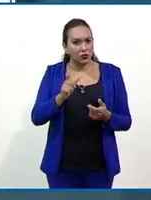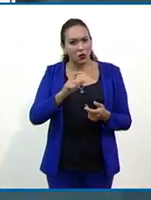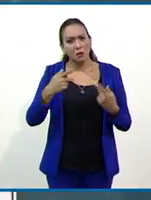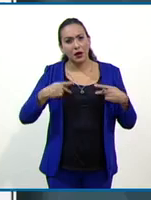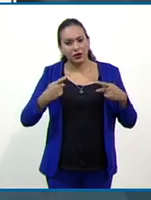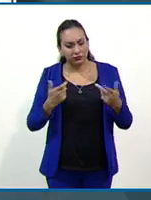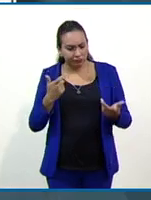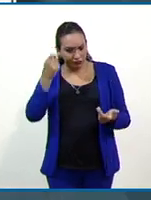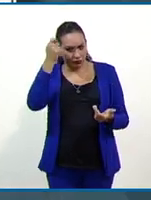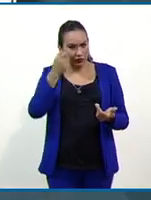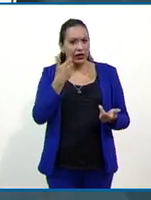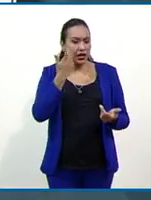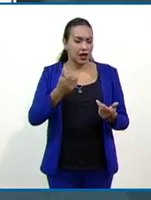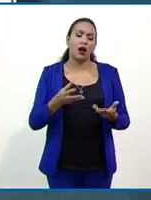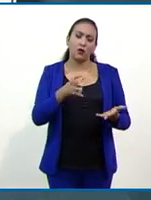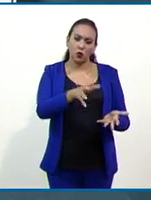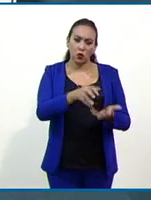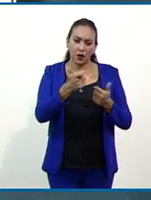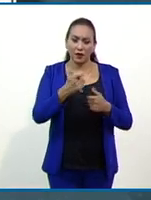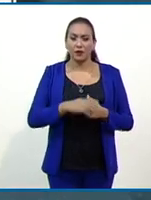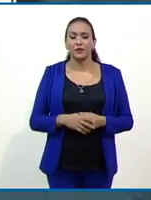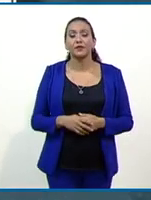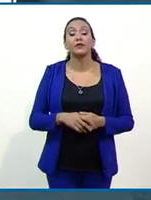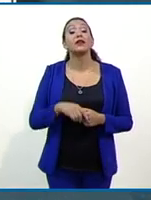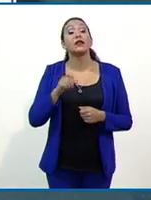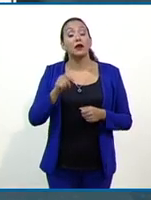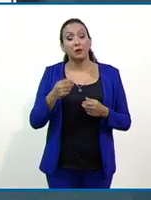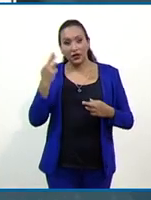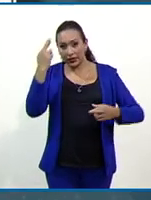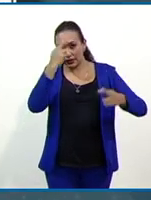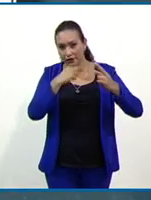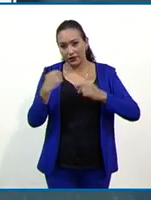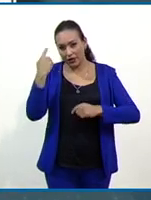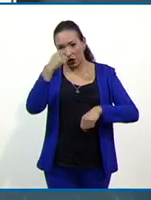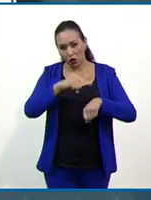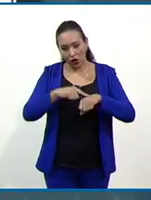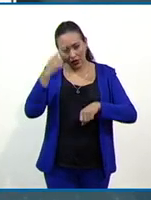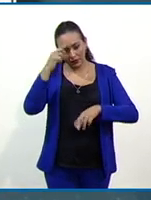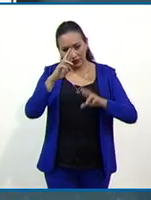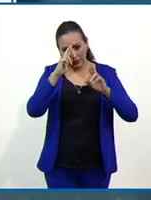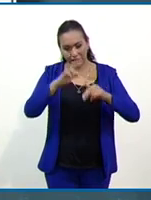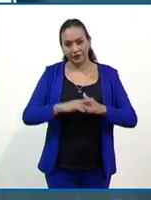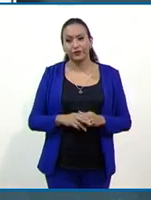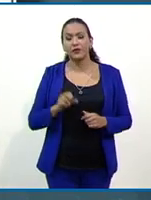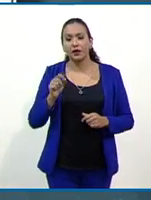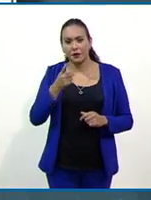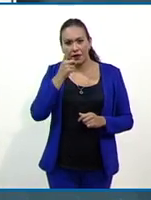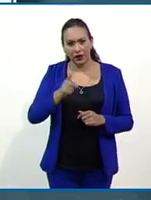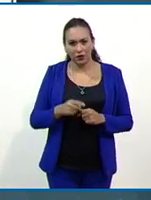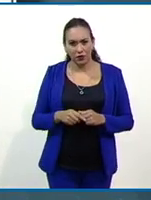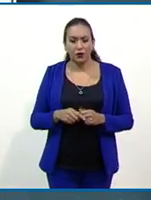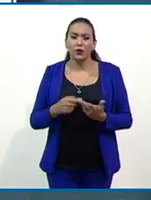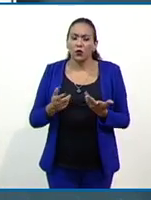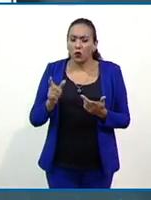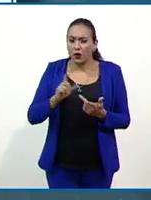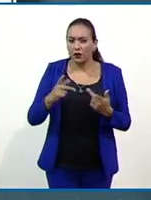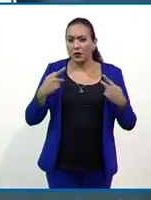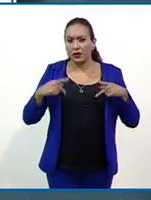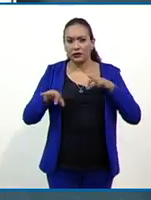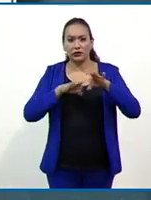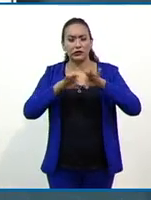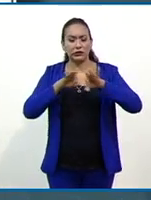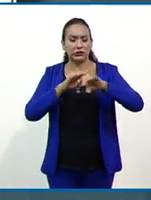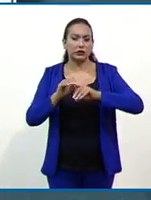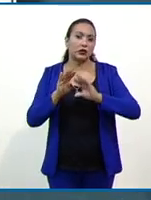trabajo. Asimismo, aceptó no instrumentar acciones oficiosas para determinar responsabilidades por la suspensión de